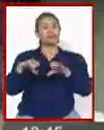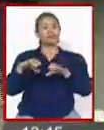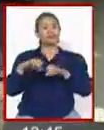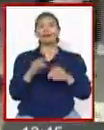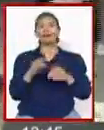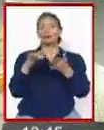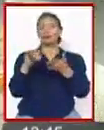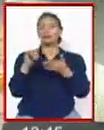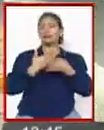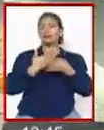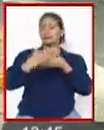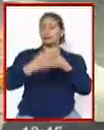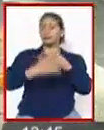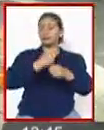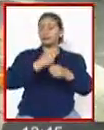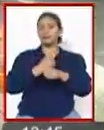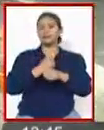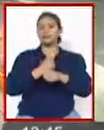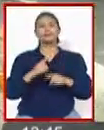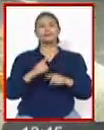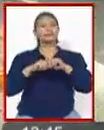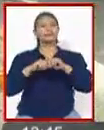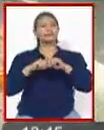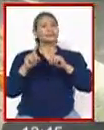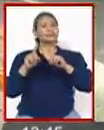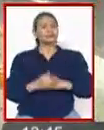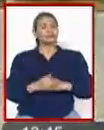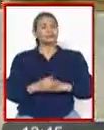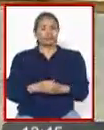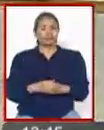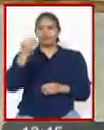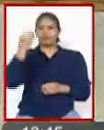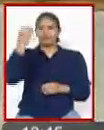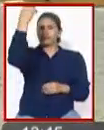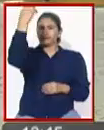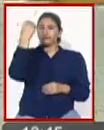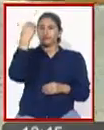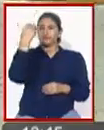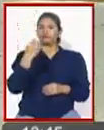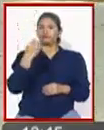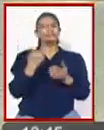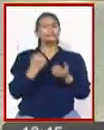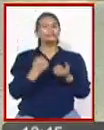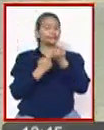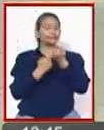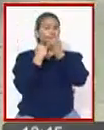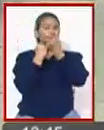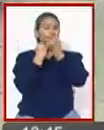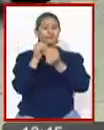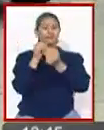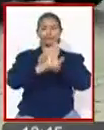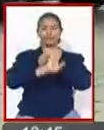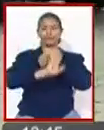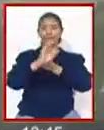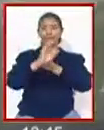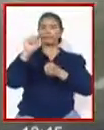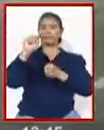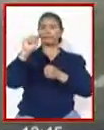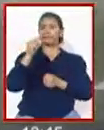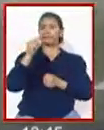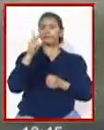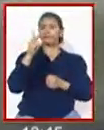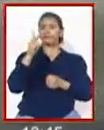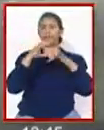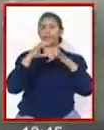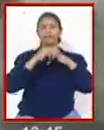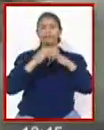proyecto a partir del próximo año, mientras tanto, la dirección de semaforización colocará y reforzará las señales en el primer y segundo